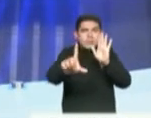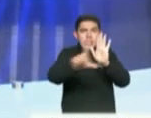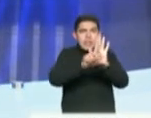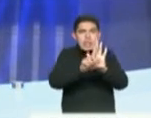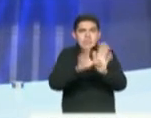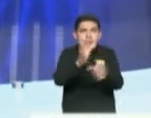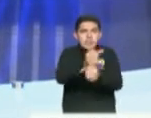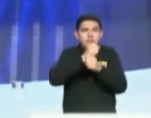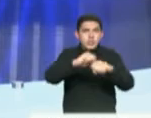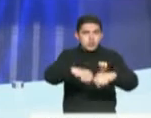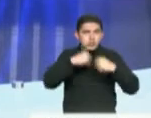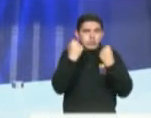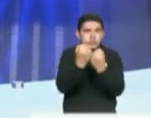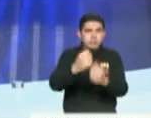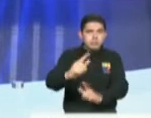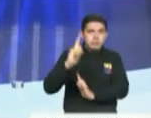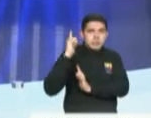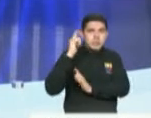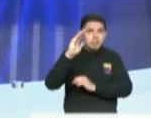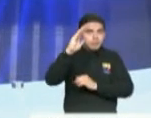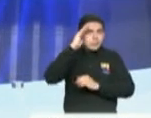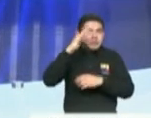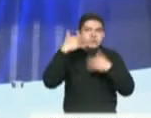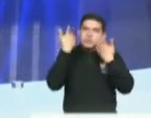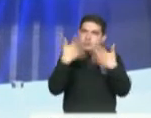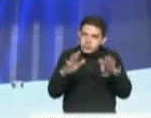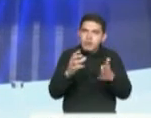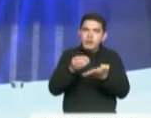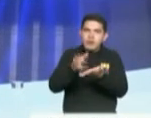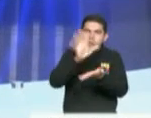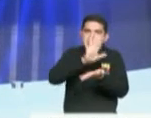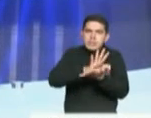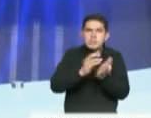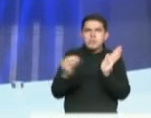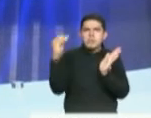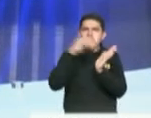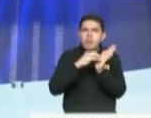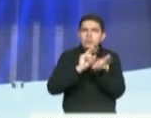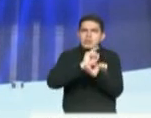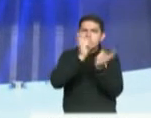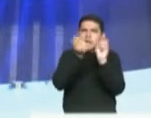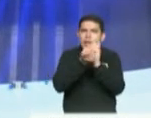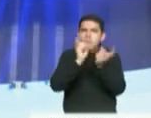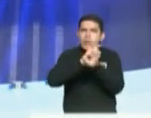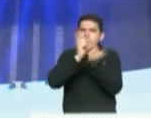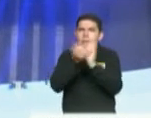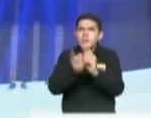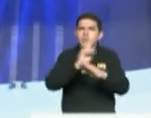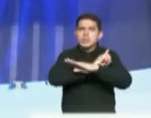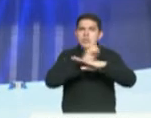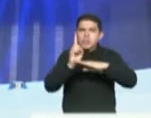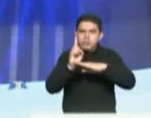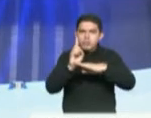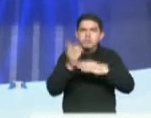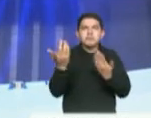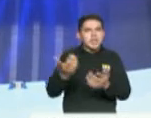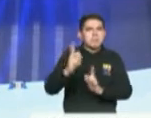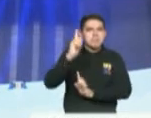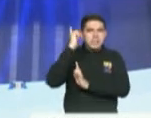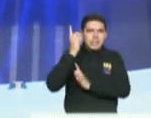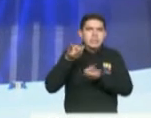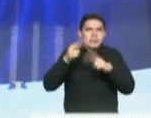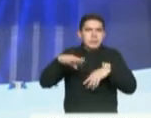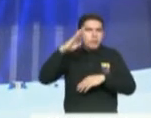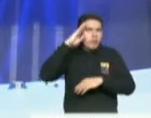social de las fuerzas armadas y de la policía nacional incluye cambios en la conformación del directorio del issfa e isspol por